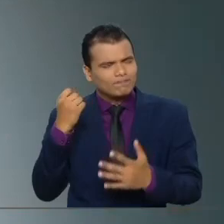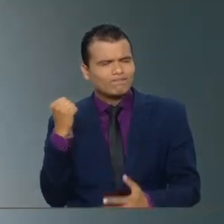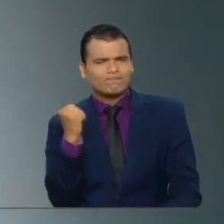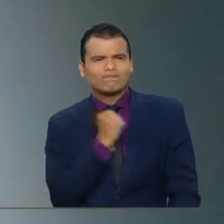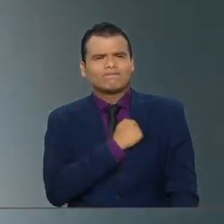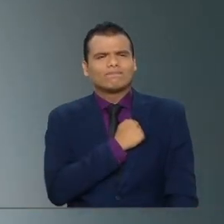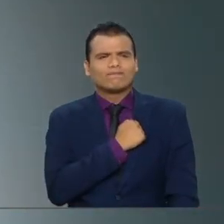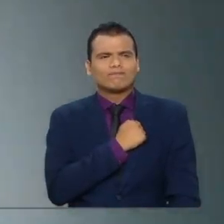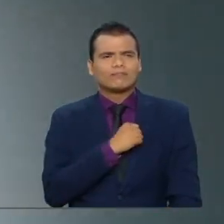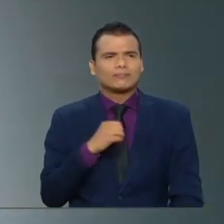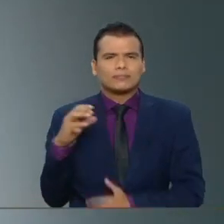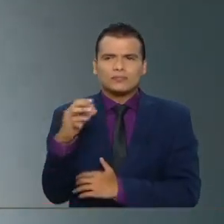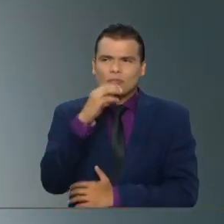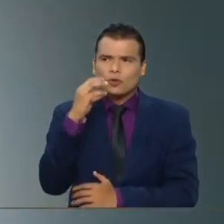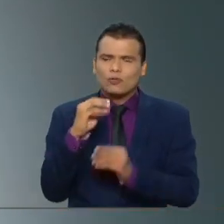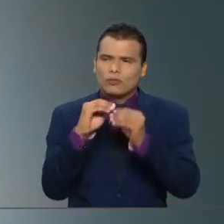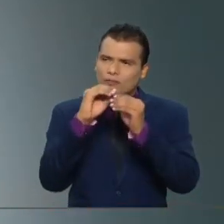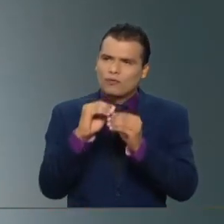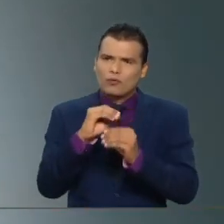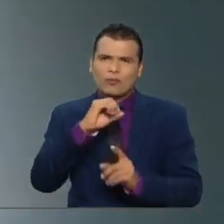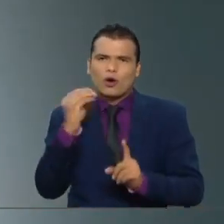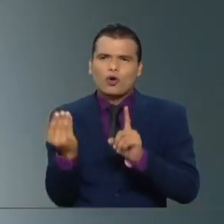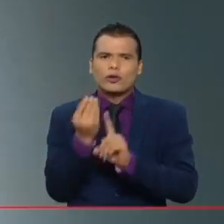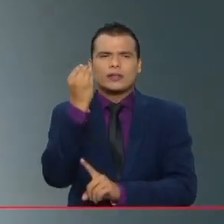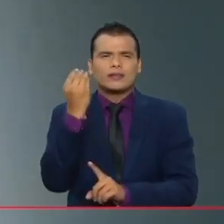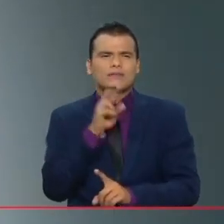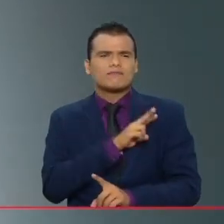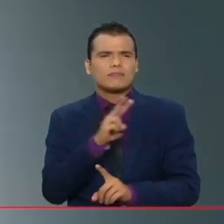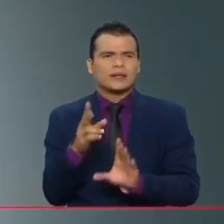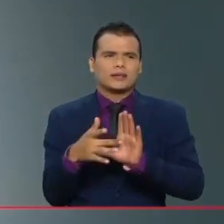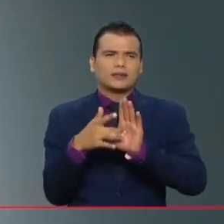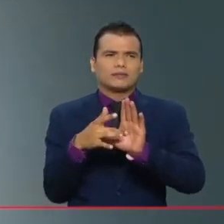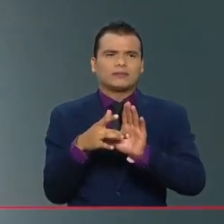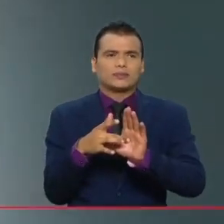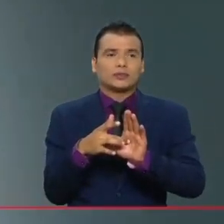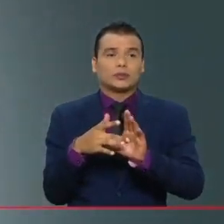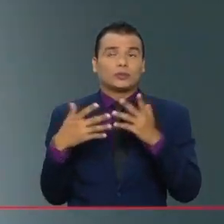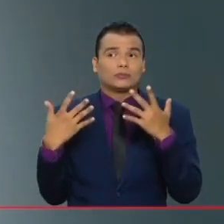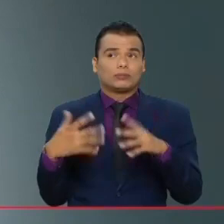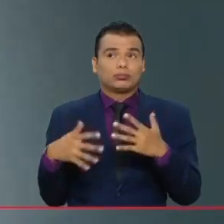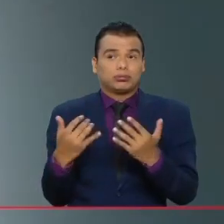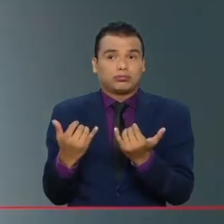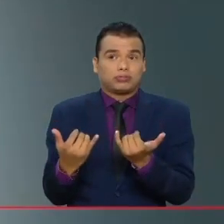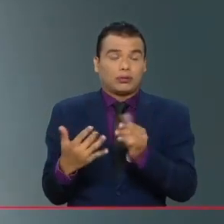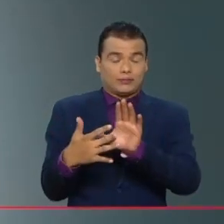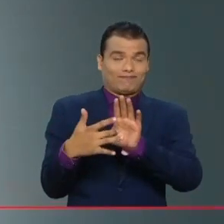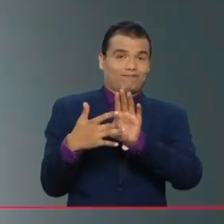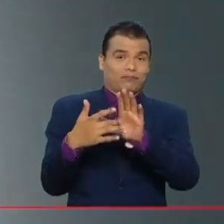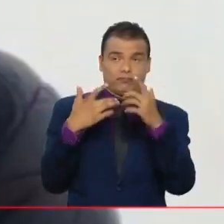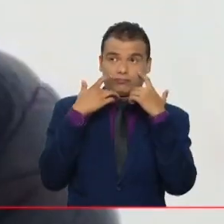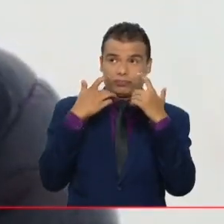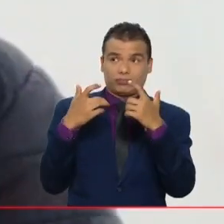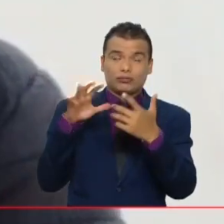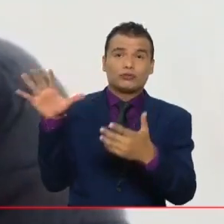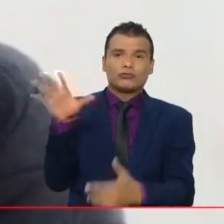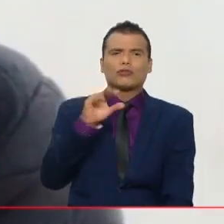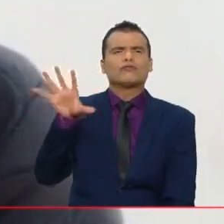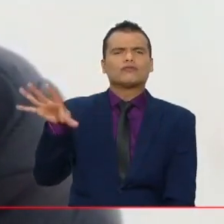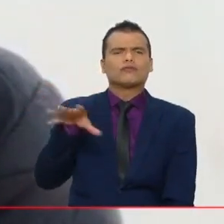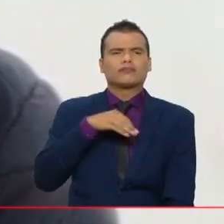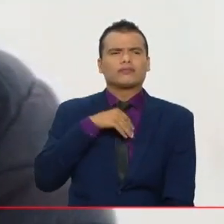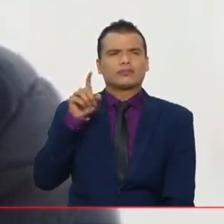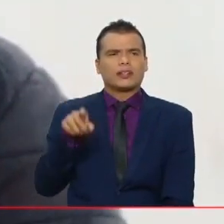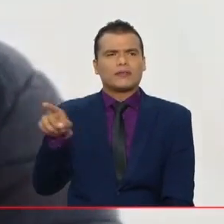diseño colombiano, al diseño del Valle, dejaste un legado bastante grande para todos nosotros. Ese don de